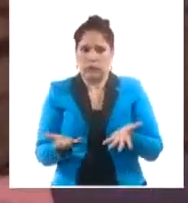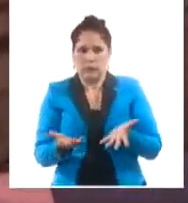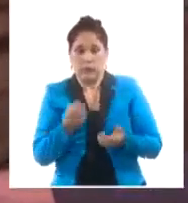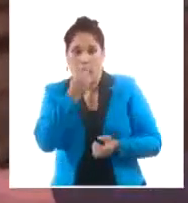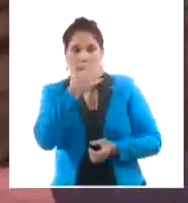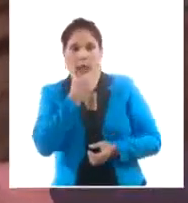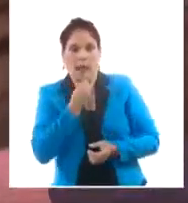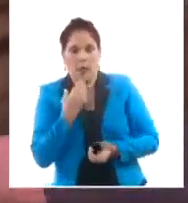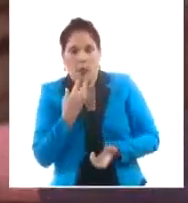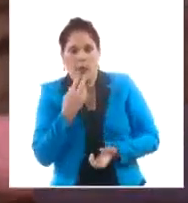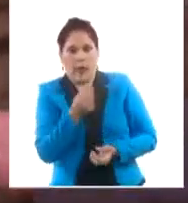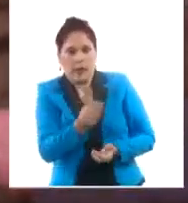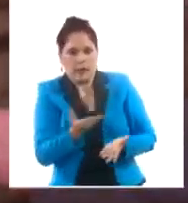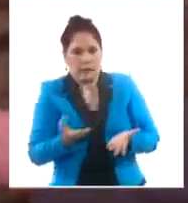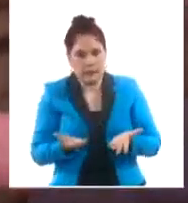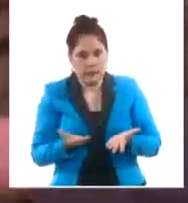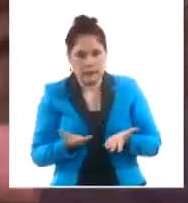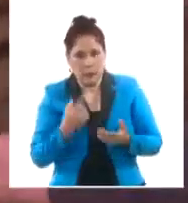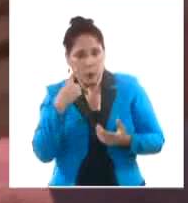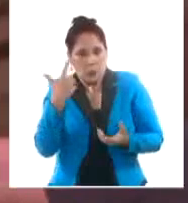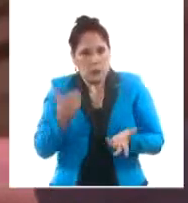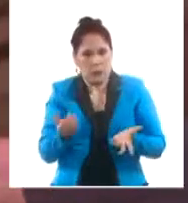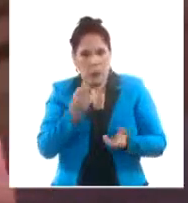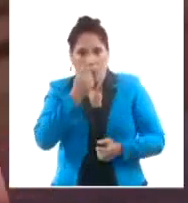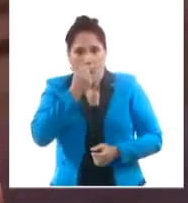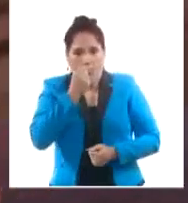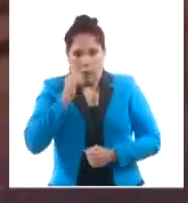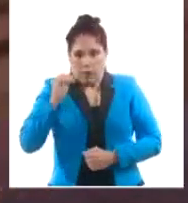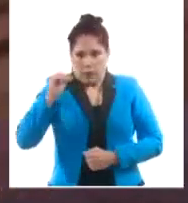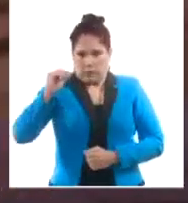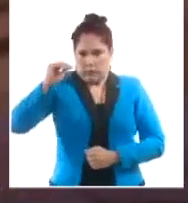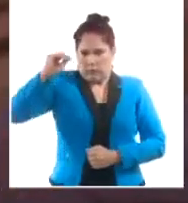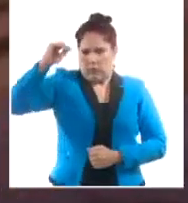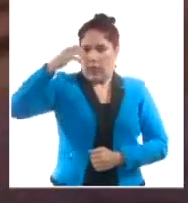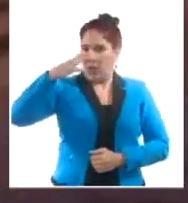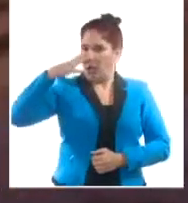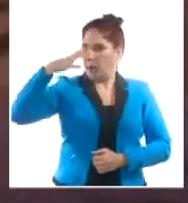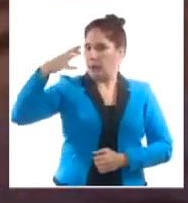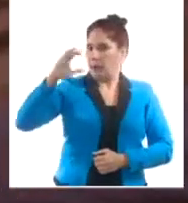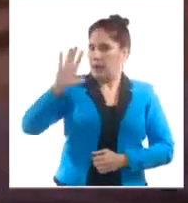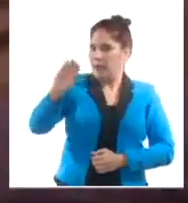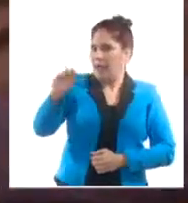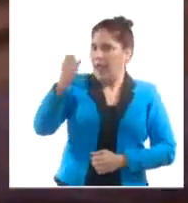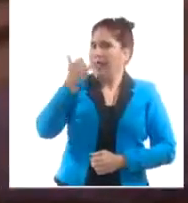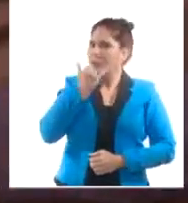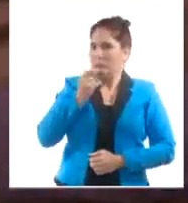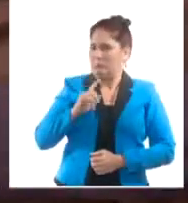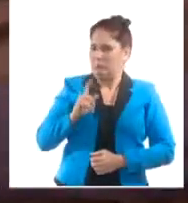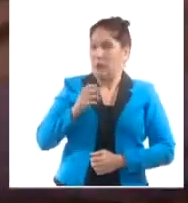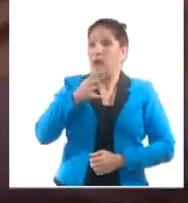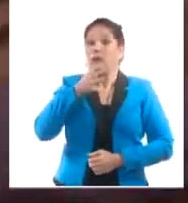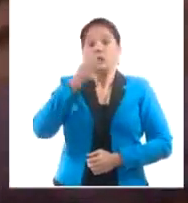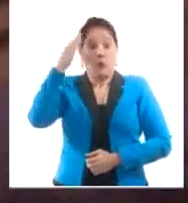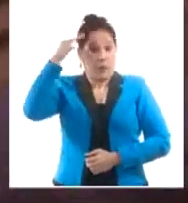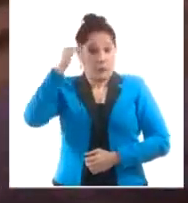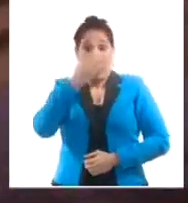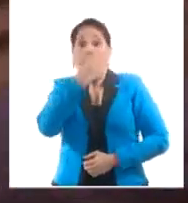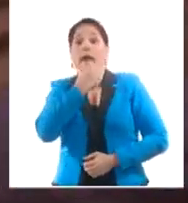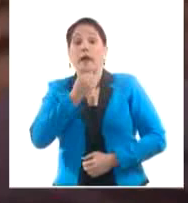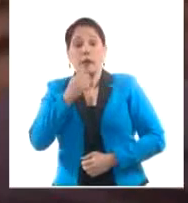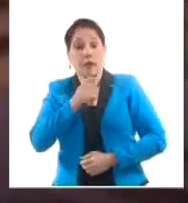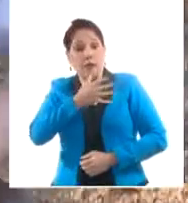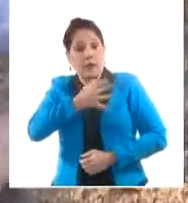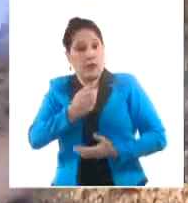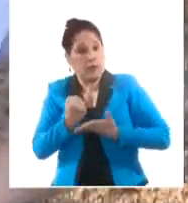no sabía cómo hablarle, porque era un hombre muy histórico y no quería hablarle mal, que me ayudó a Fidel a ir al